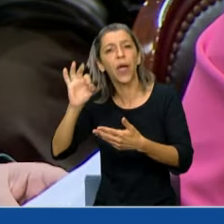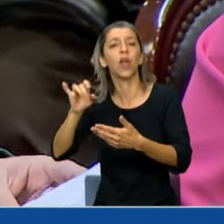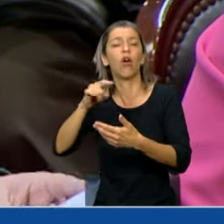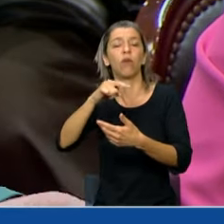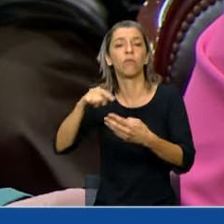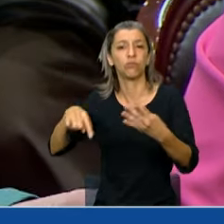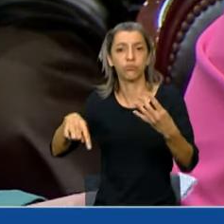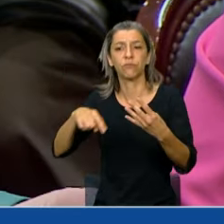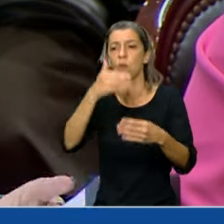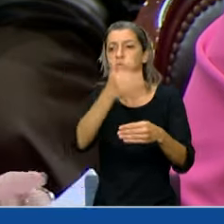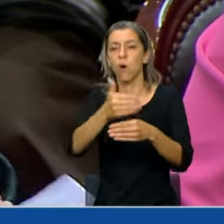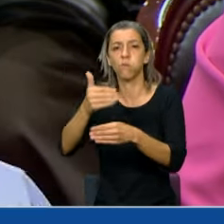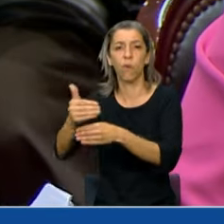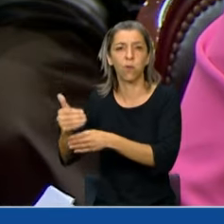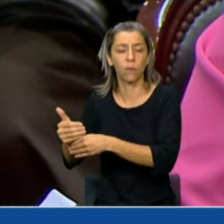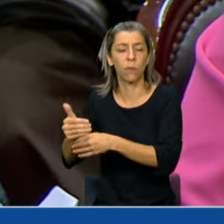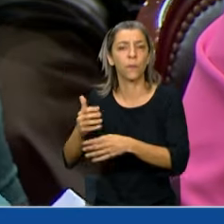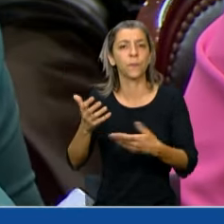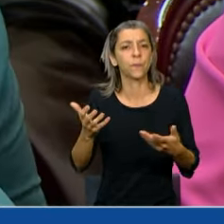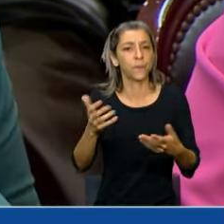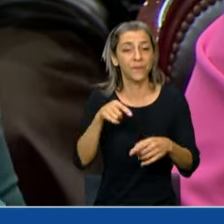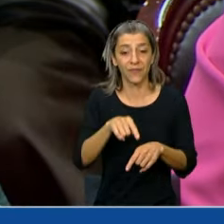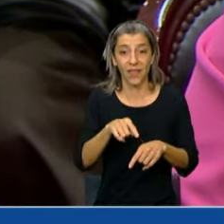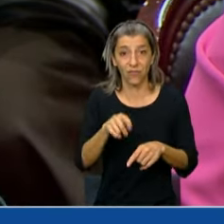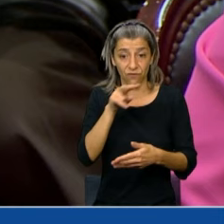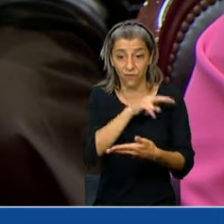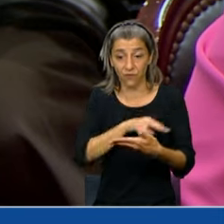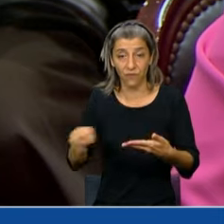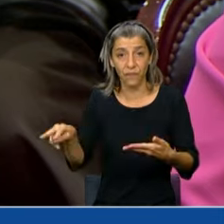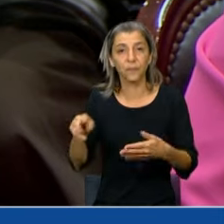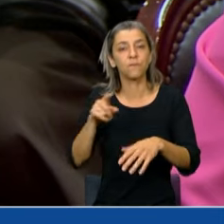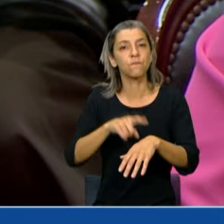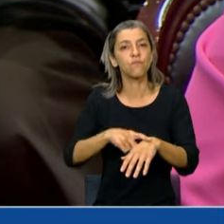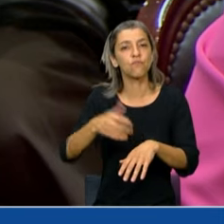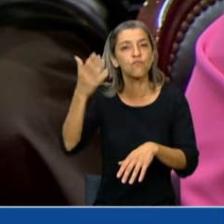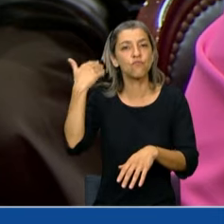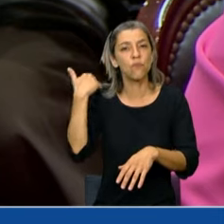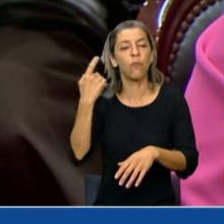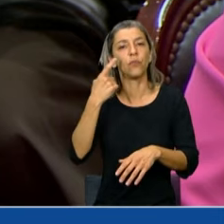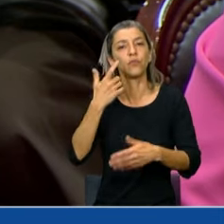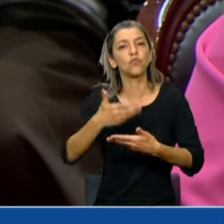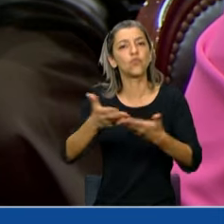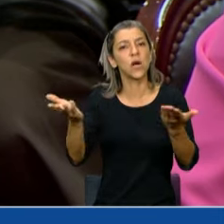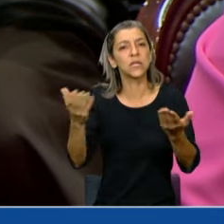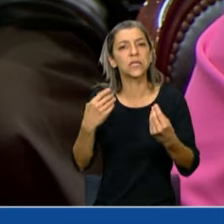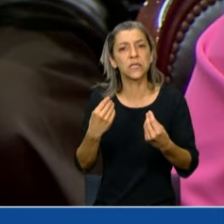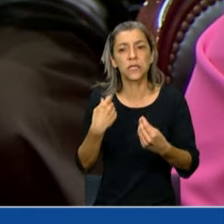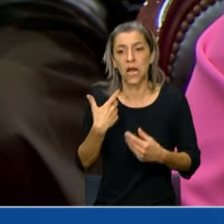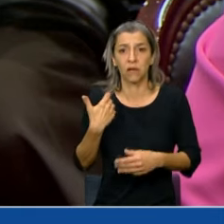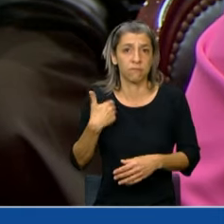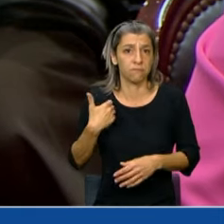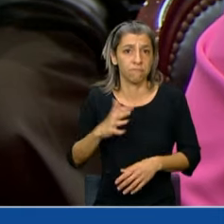recreo esto que acabo de leer señora presidenta fue un retrato que se replicó en nuestro